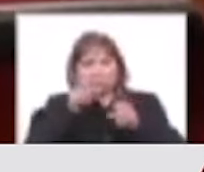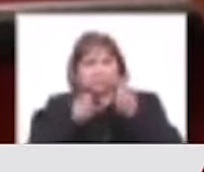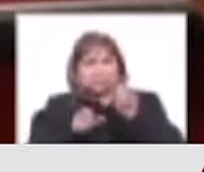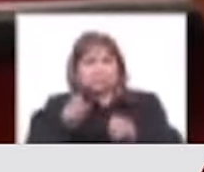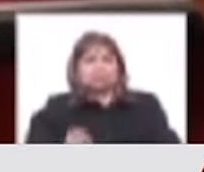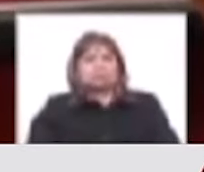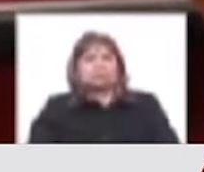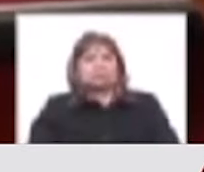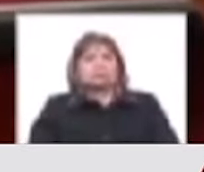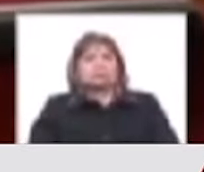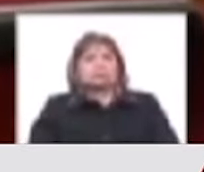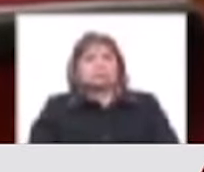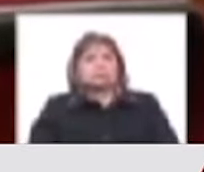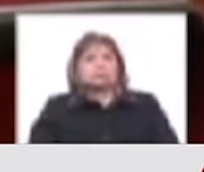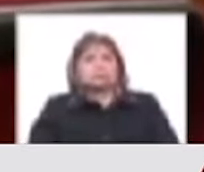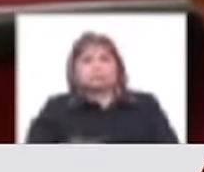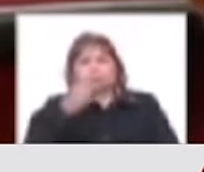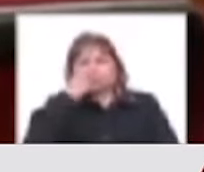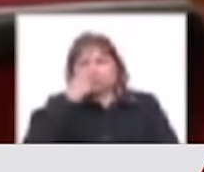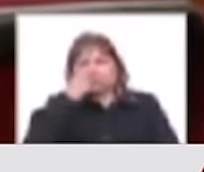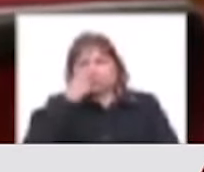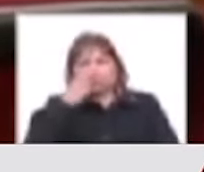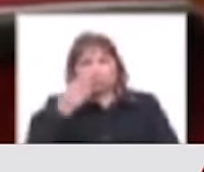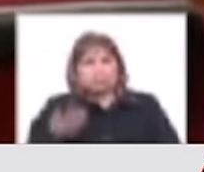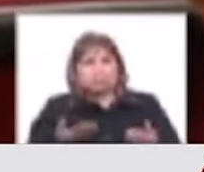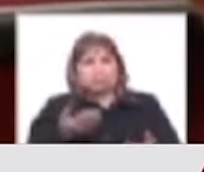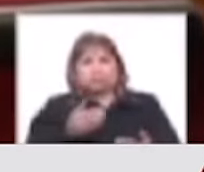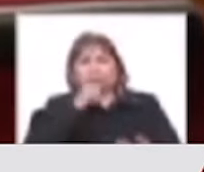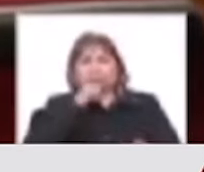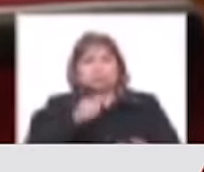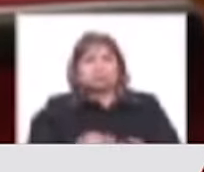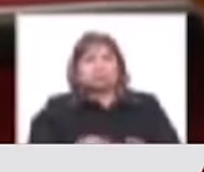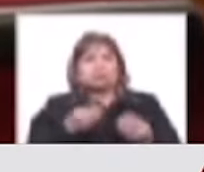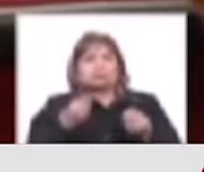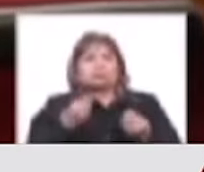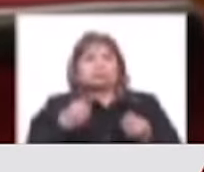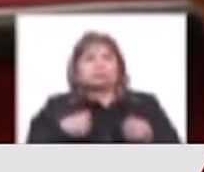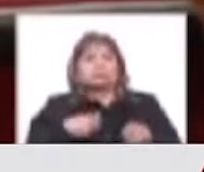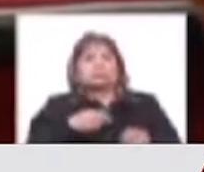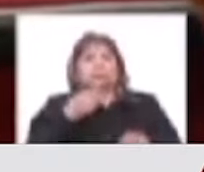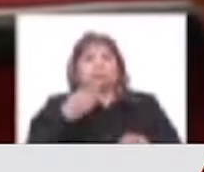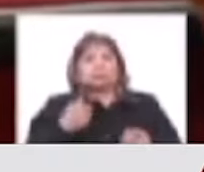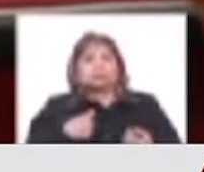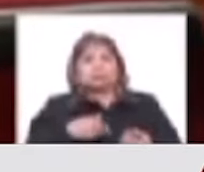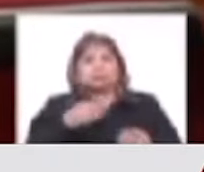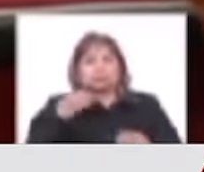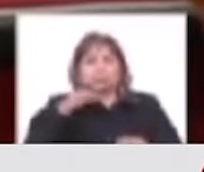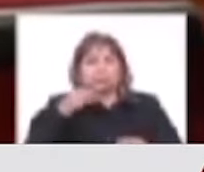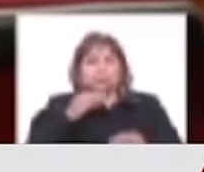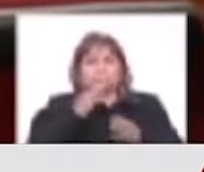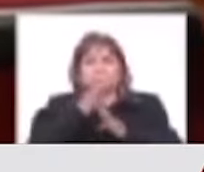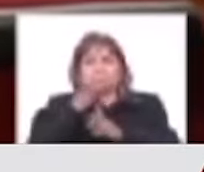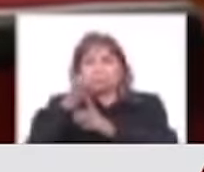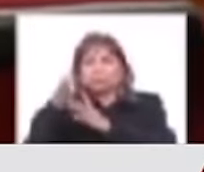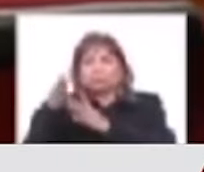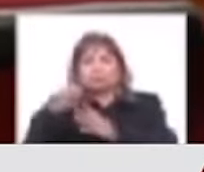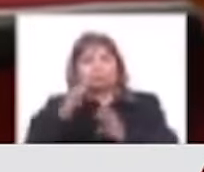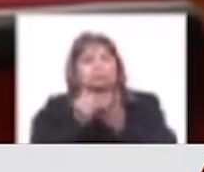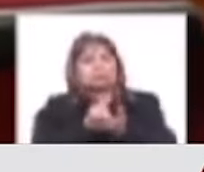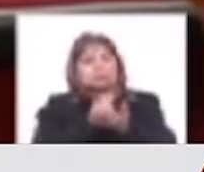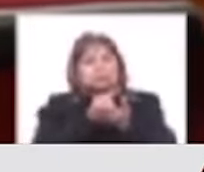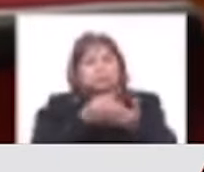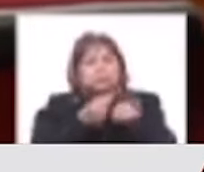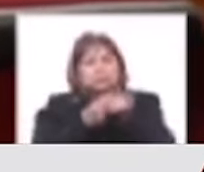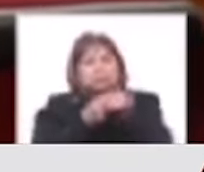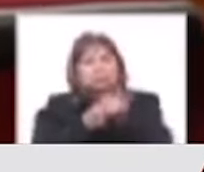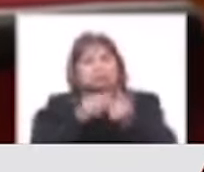de interpelación que se había presentado en su momento por parte del Congreso contra el ministro Ángel Manero, del